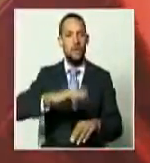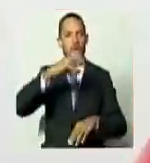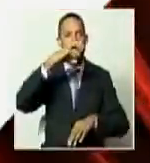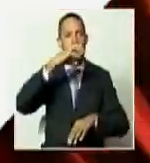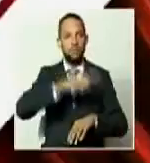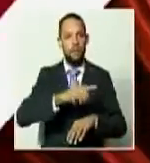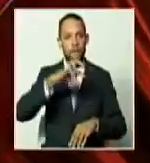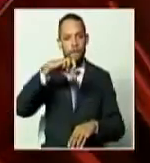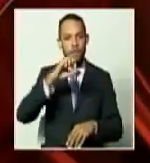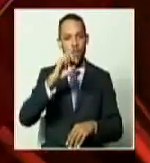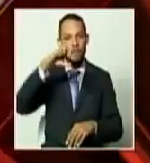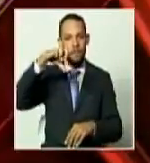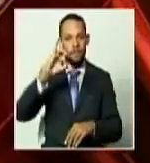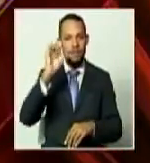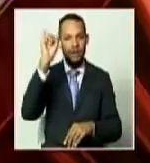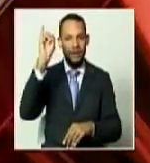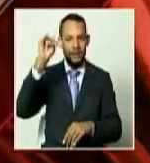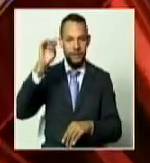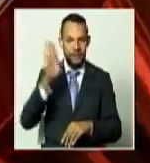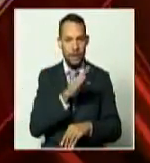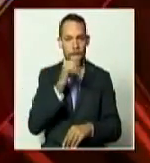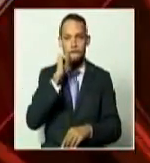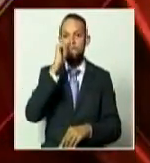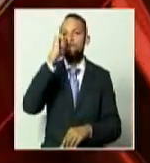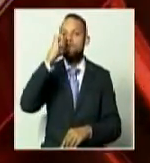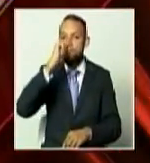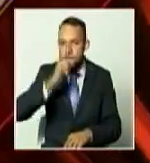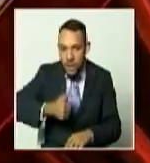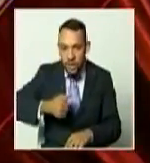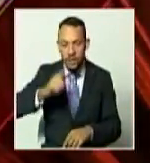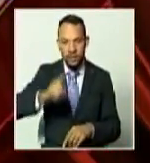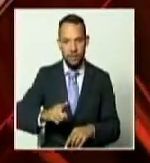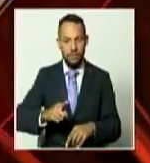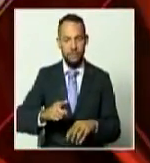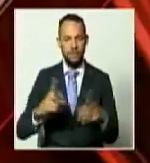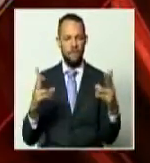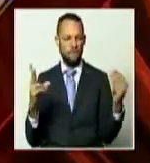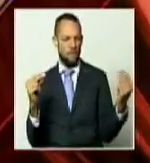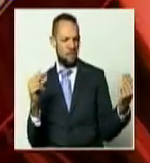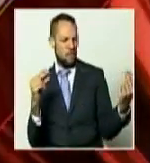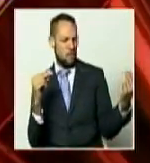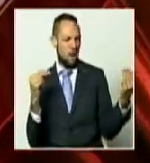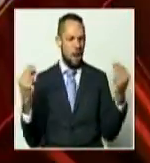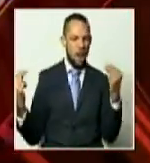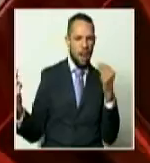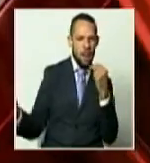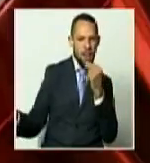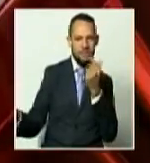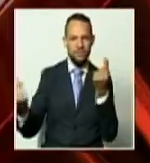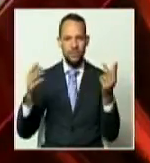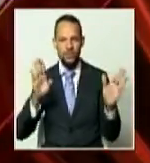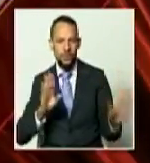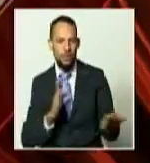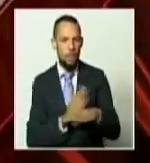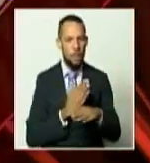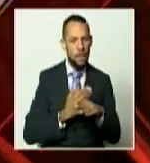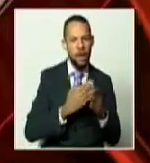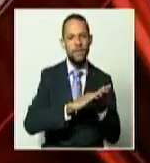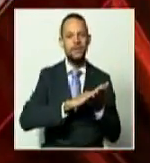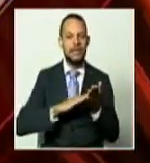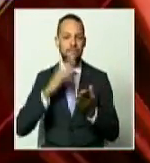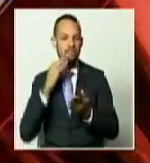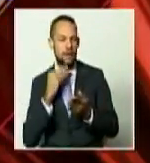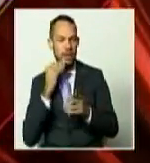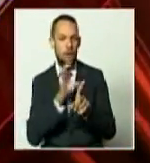domingo. Mañana viernes en Pereira se realizará el Fashion Time, un evento inspirado en experiencias, problemáticas sociales y